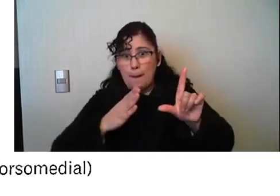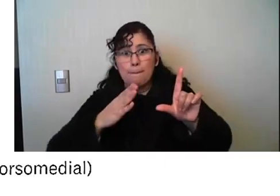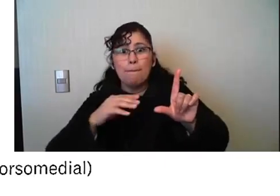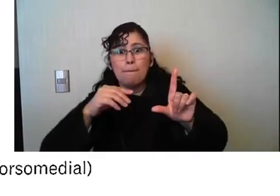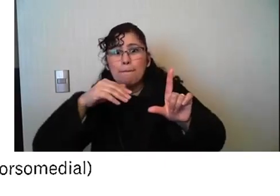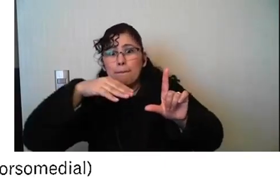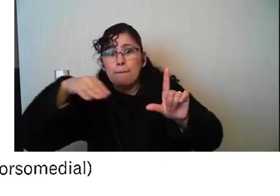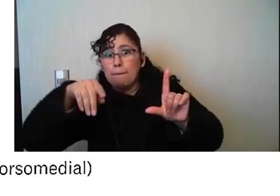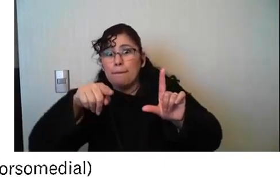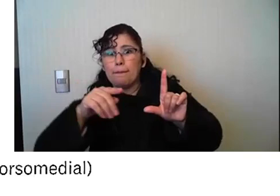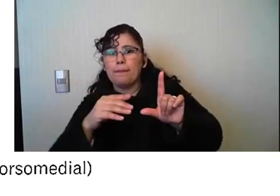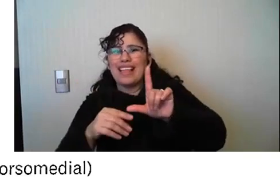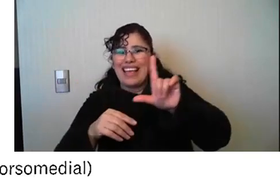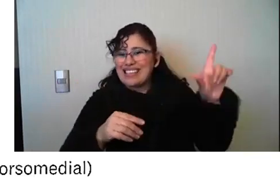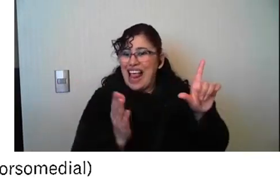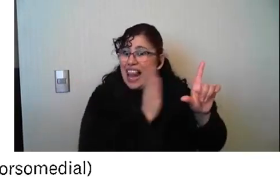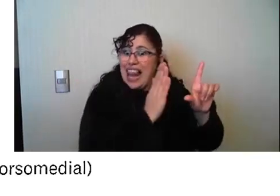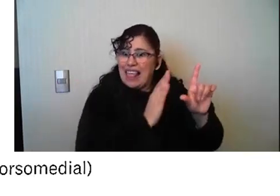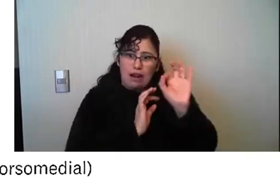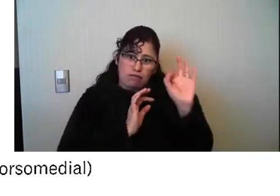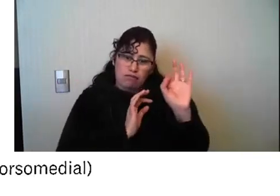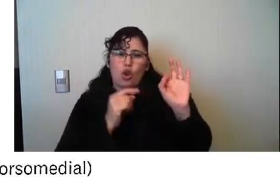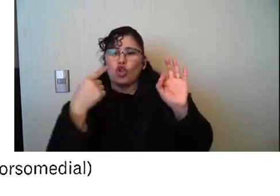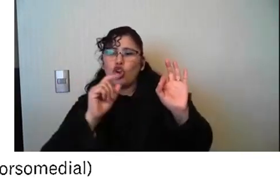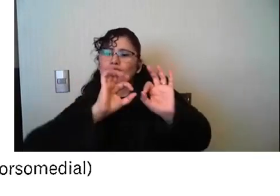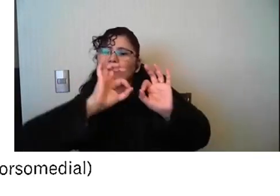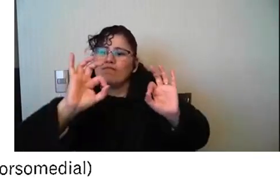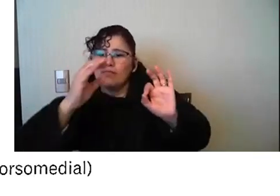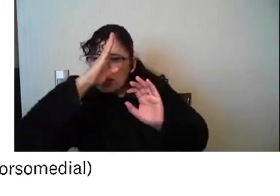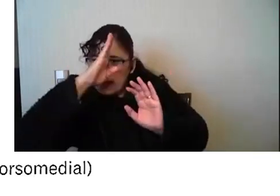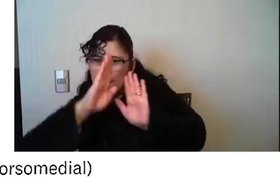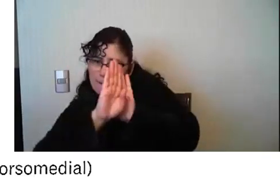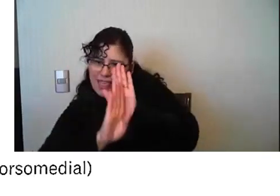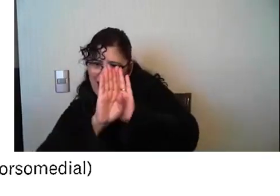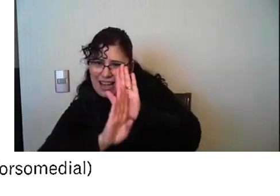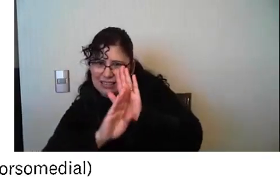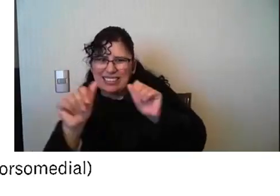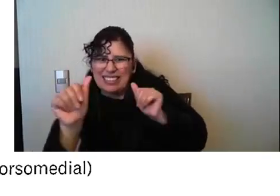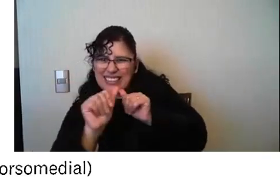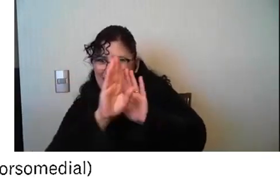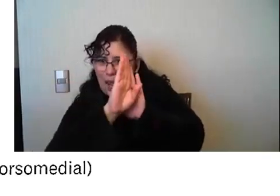tanto, este es el cuerpo geniculado lateral. Cuerpo geniculado medial.